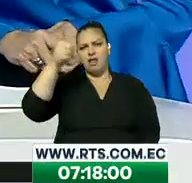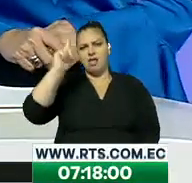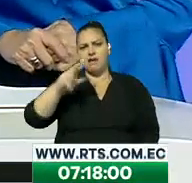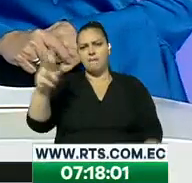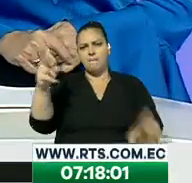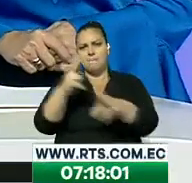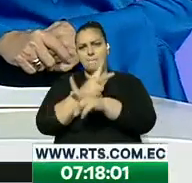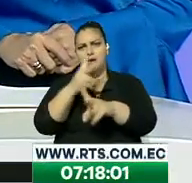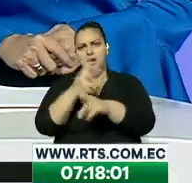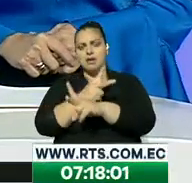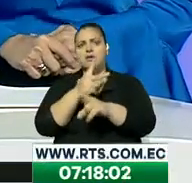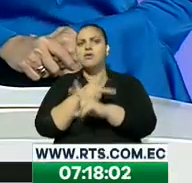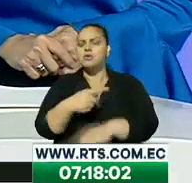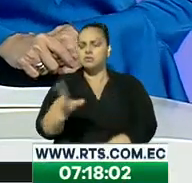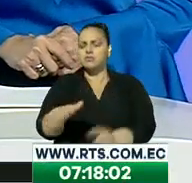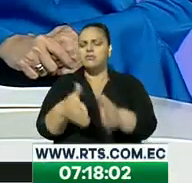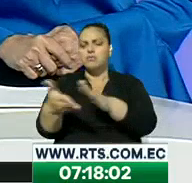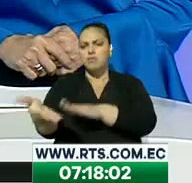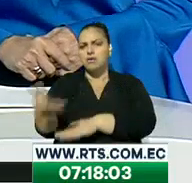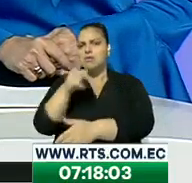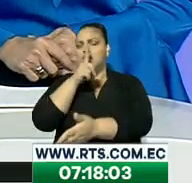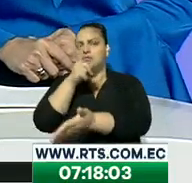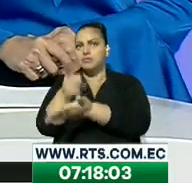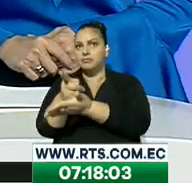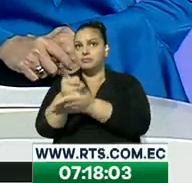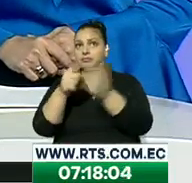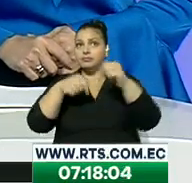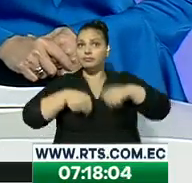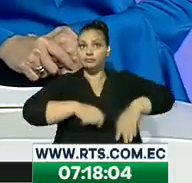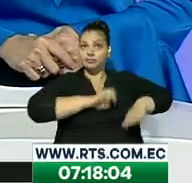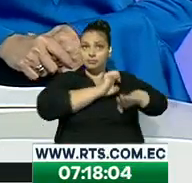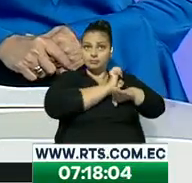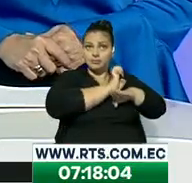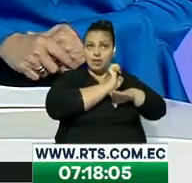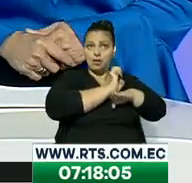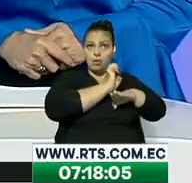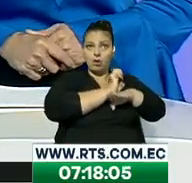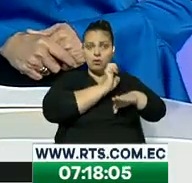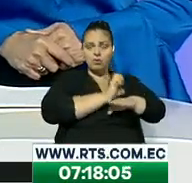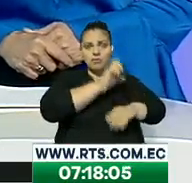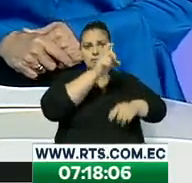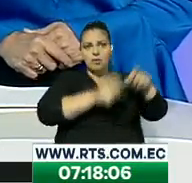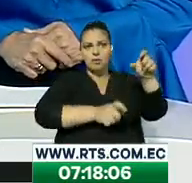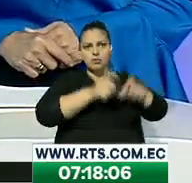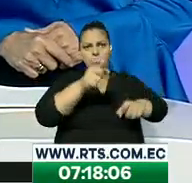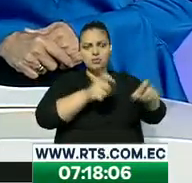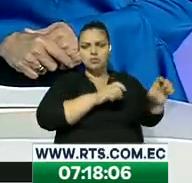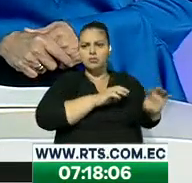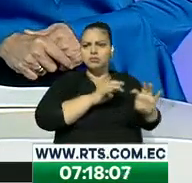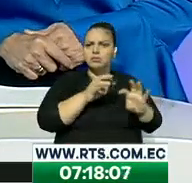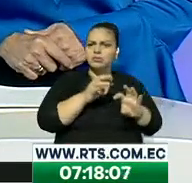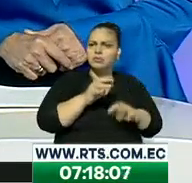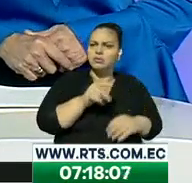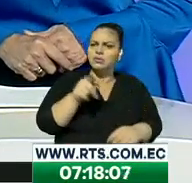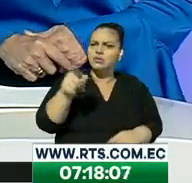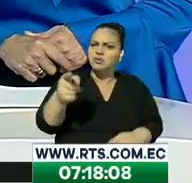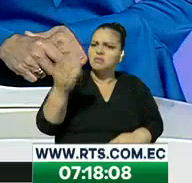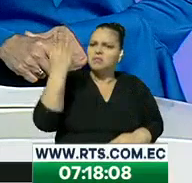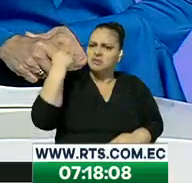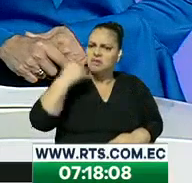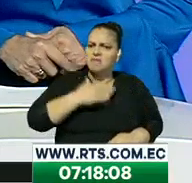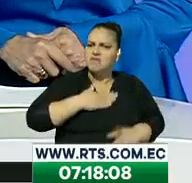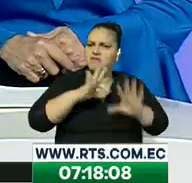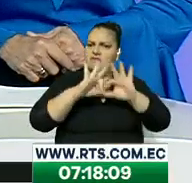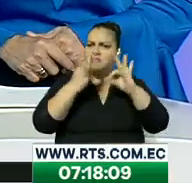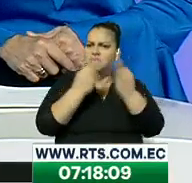El Comercio expresaron que la búsqueda de la verdad continúa y esperan que el gobierno ecuatoriano les entregue